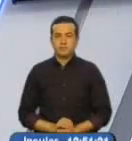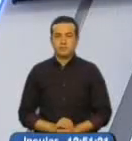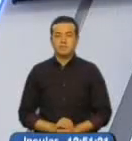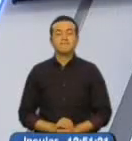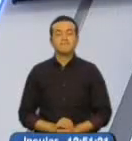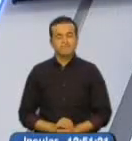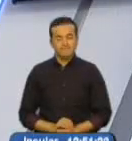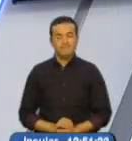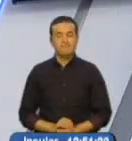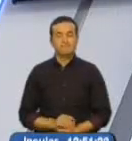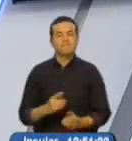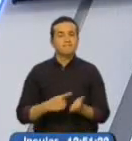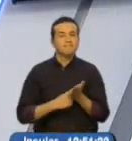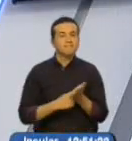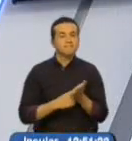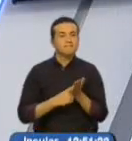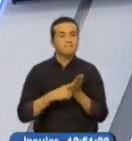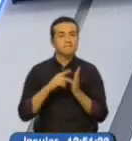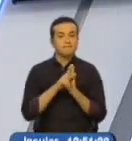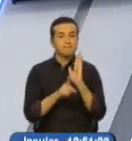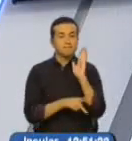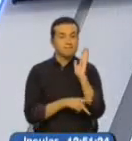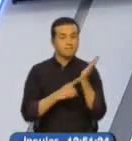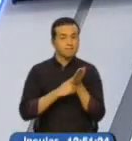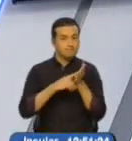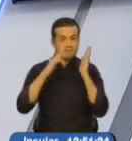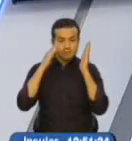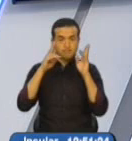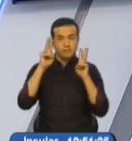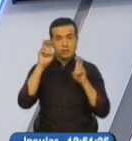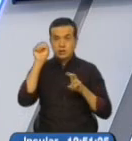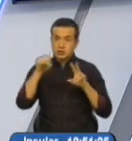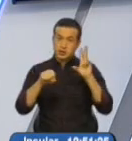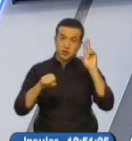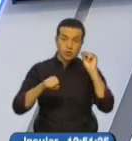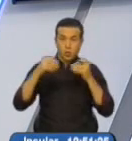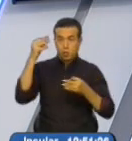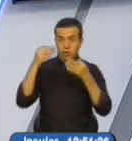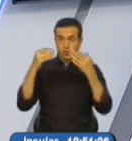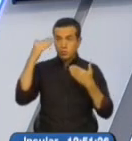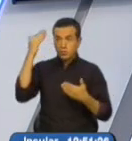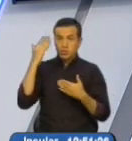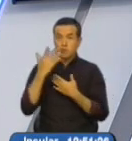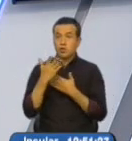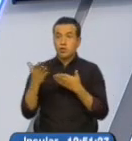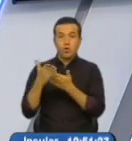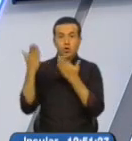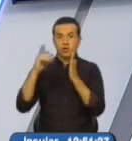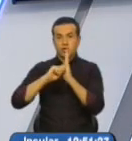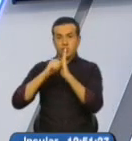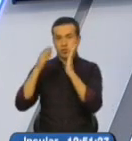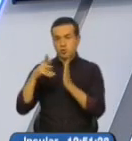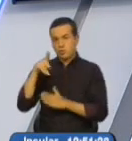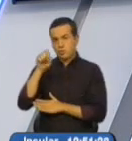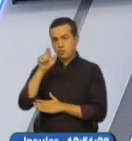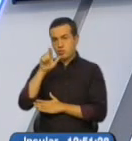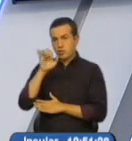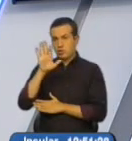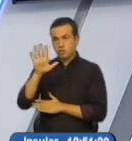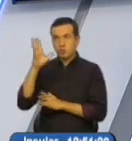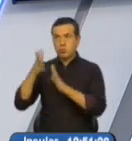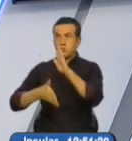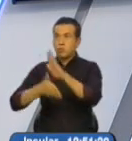en las últimas horas la discusión parlamentaria se ha centrado en la validez o no de un enjuiciamiento político al contralor Carlos Pólit en su